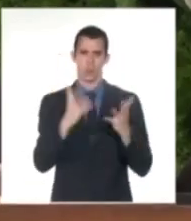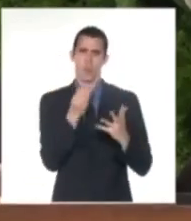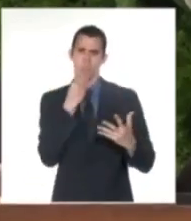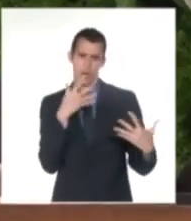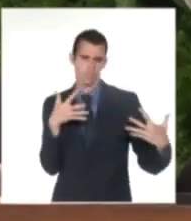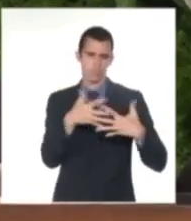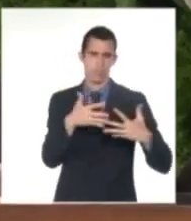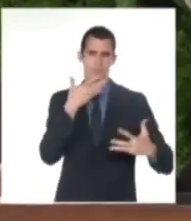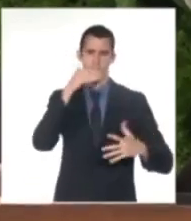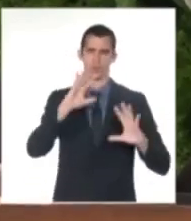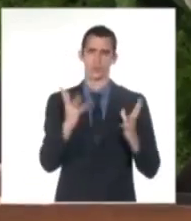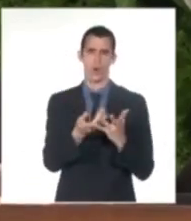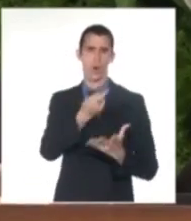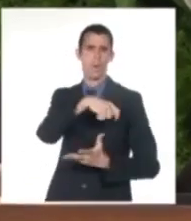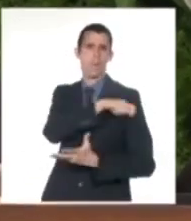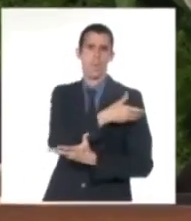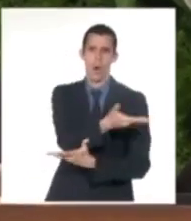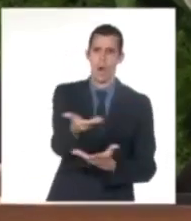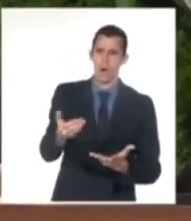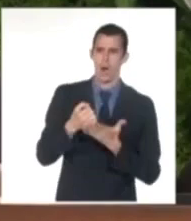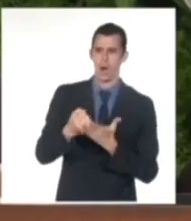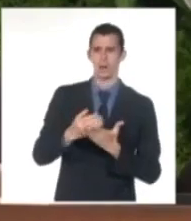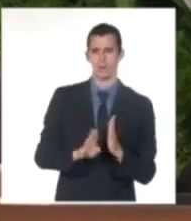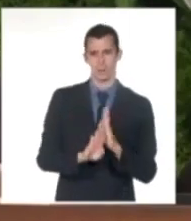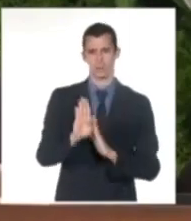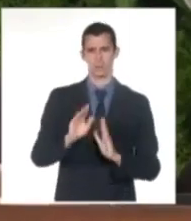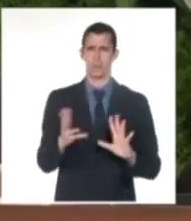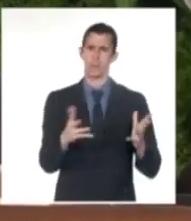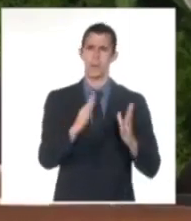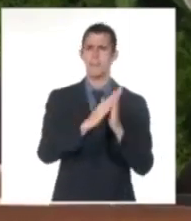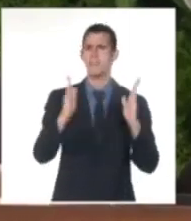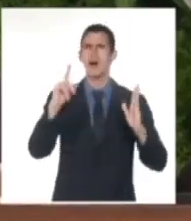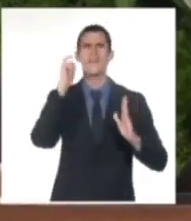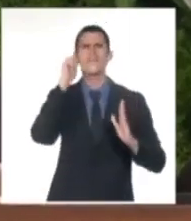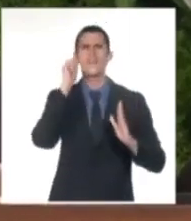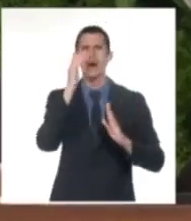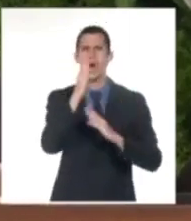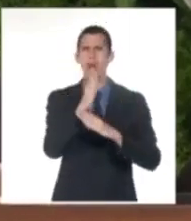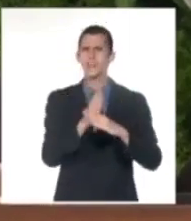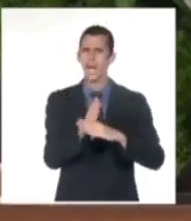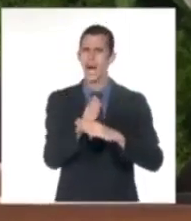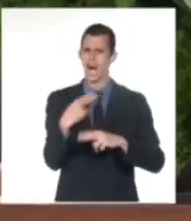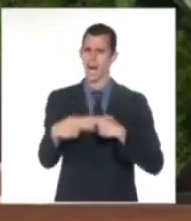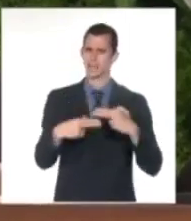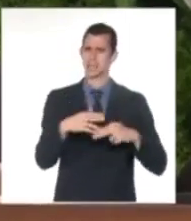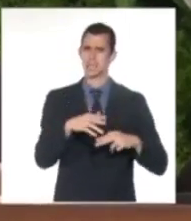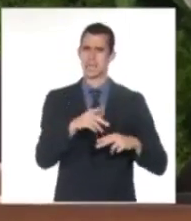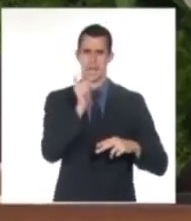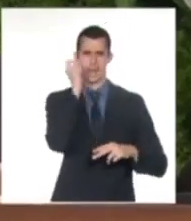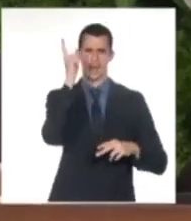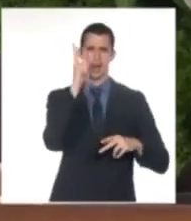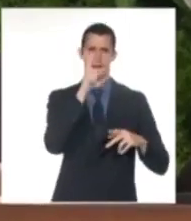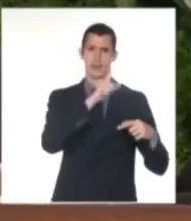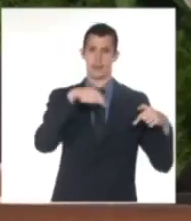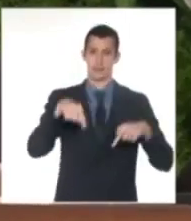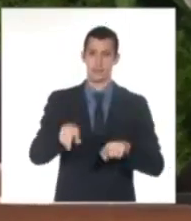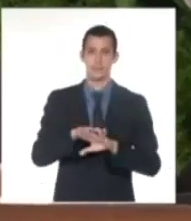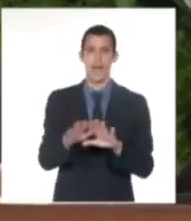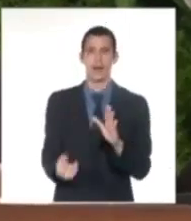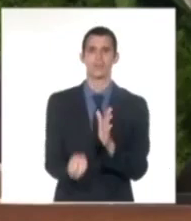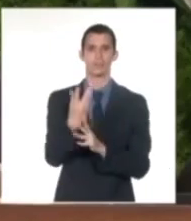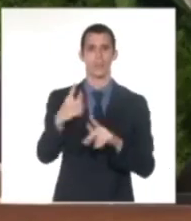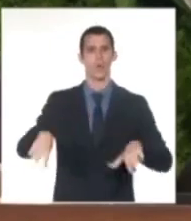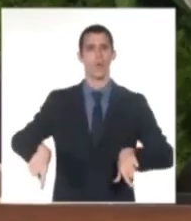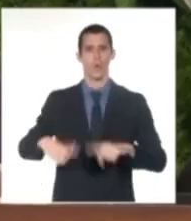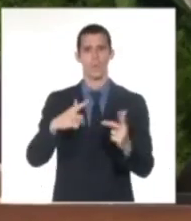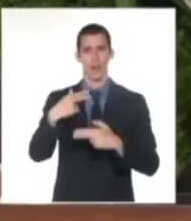popular. Fue casi mediando febrero y ya nos estamos reuniendo para dar cuerpo a esa idea. Ese